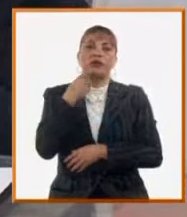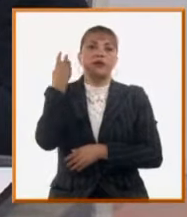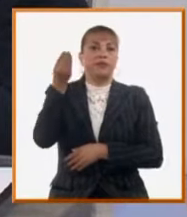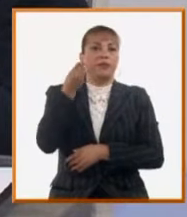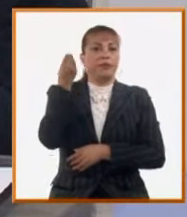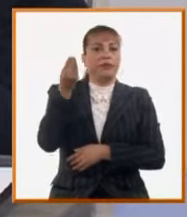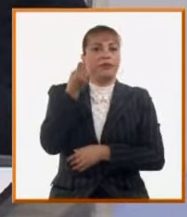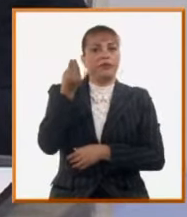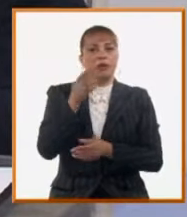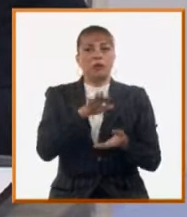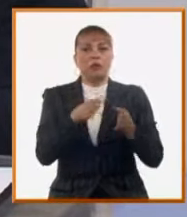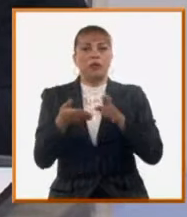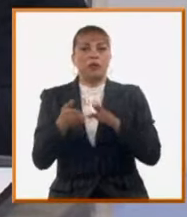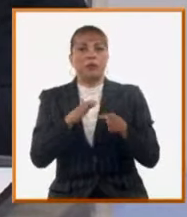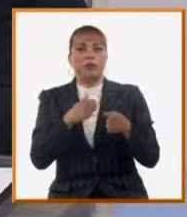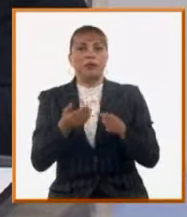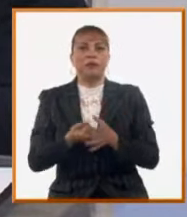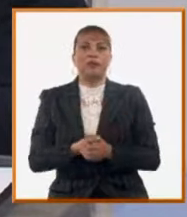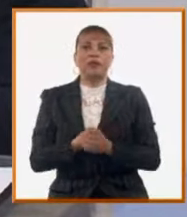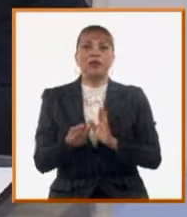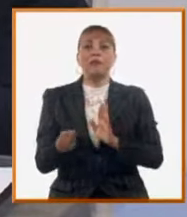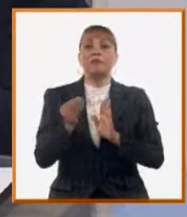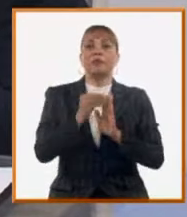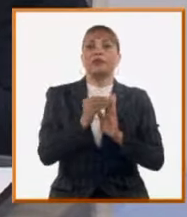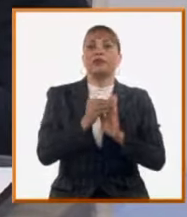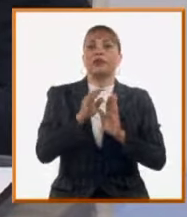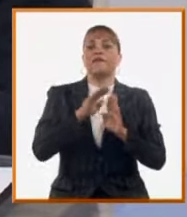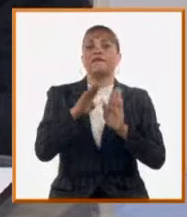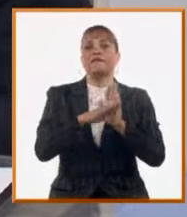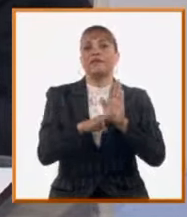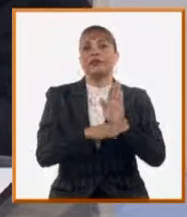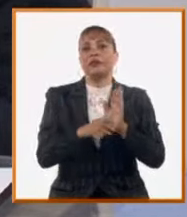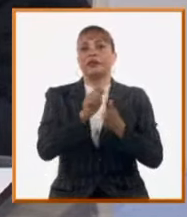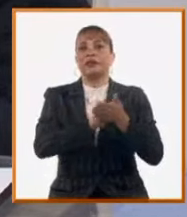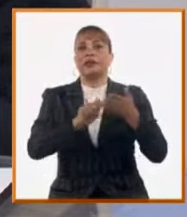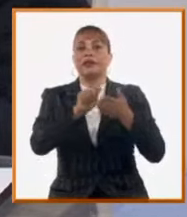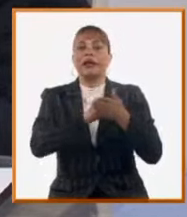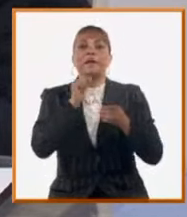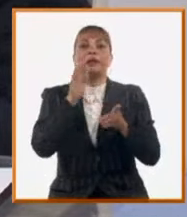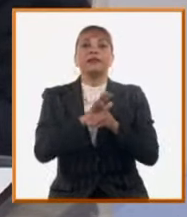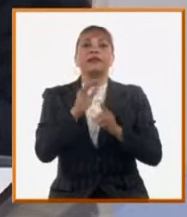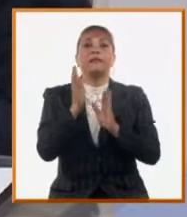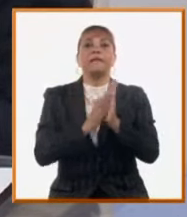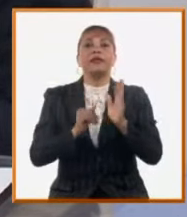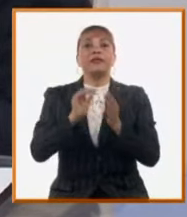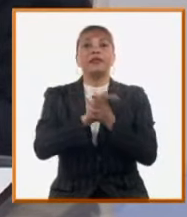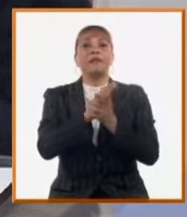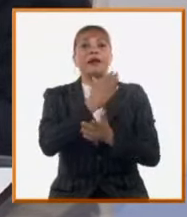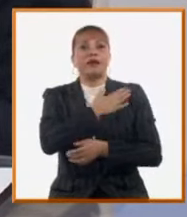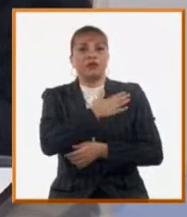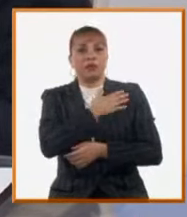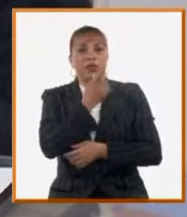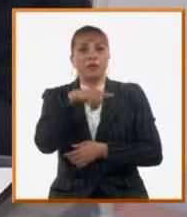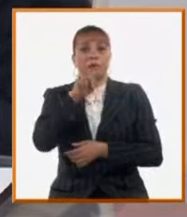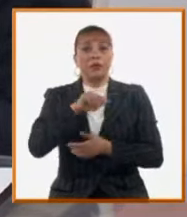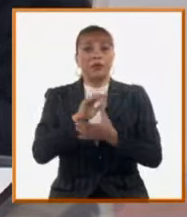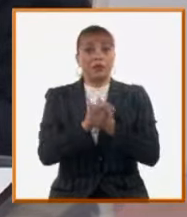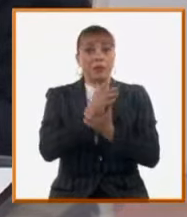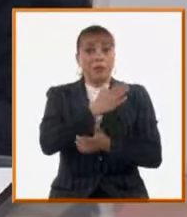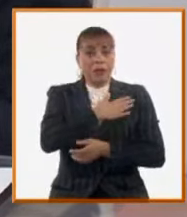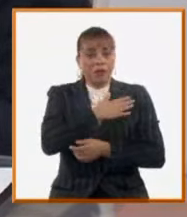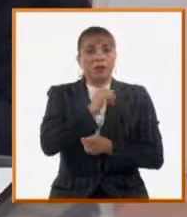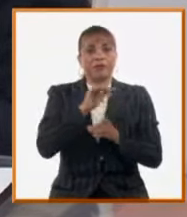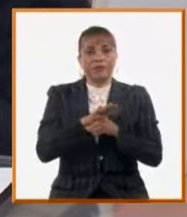está eh la implementación de esta medida está planificada a partir del mes de marzo es decir a partir del primero de marzo la